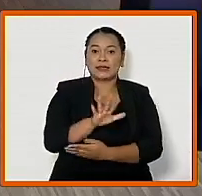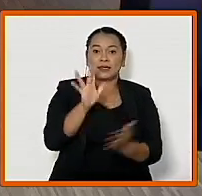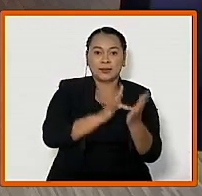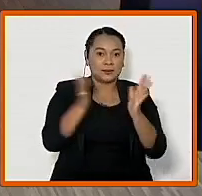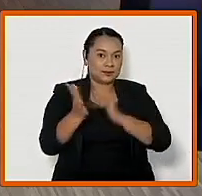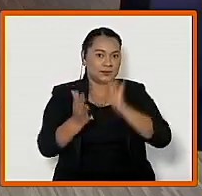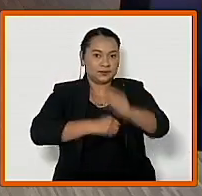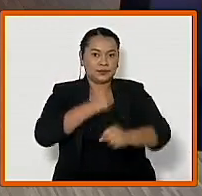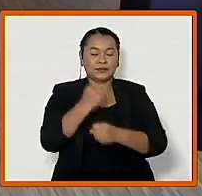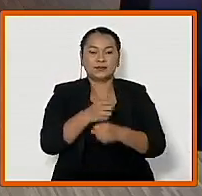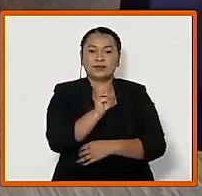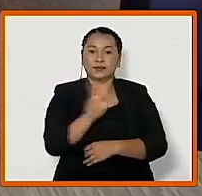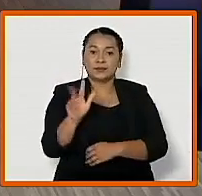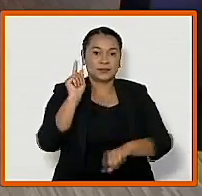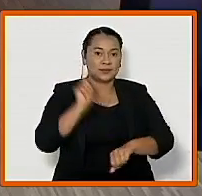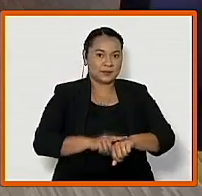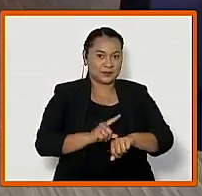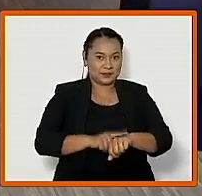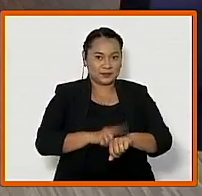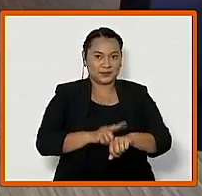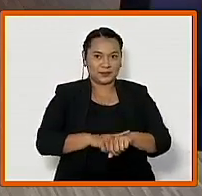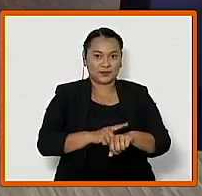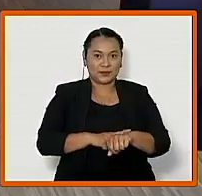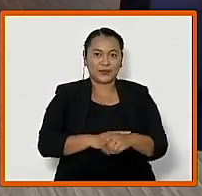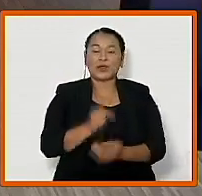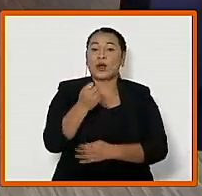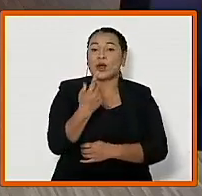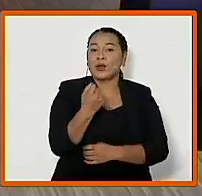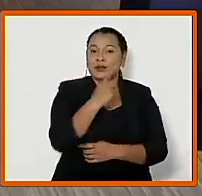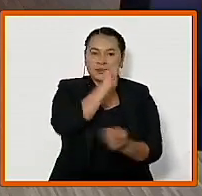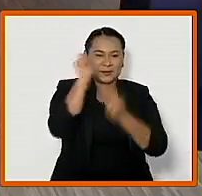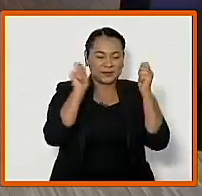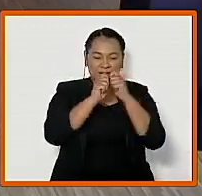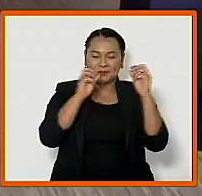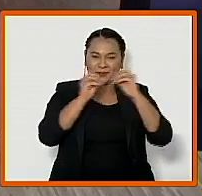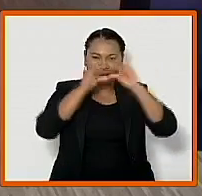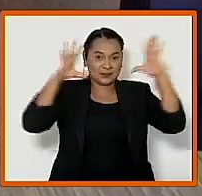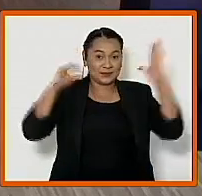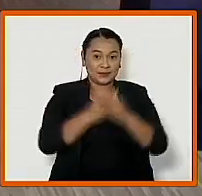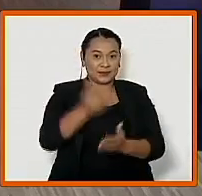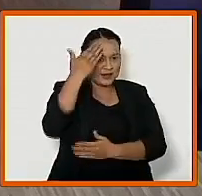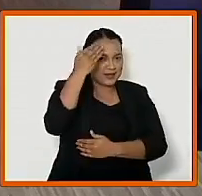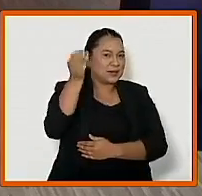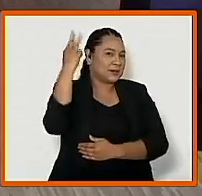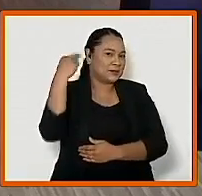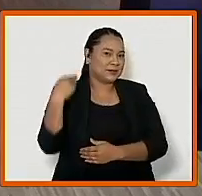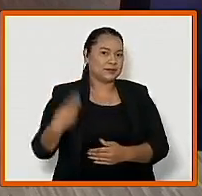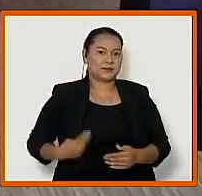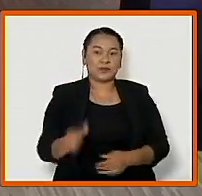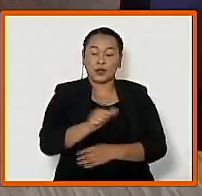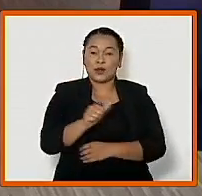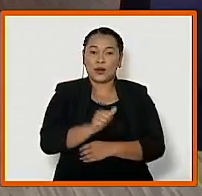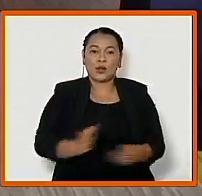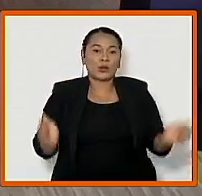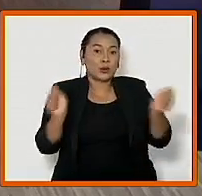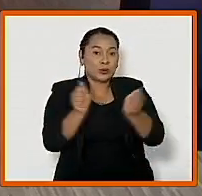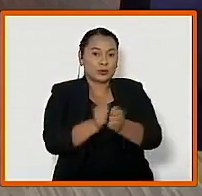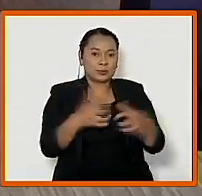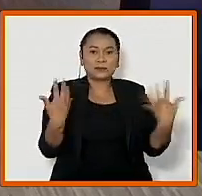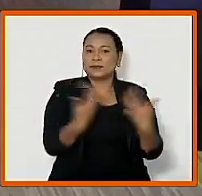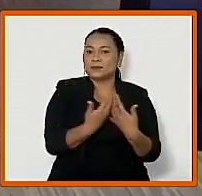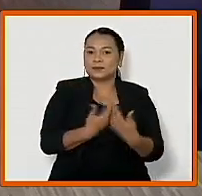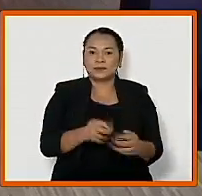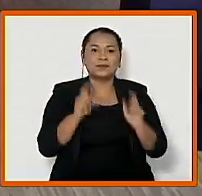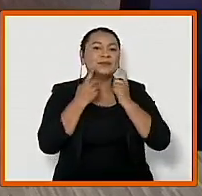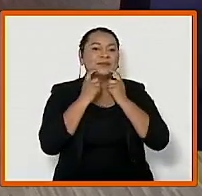2023. Cuando reloj está marcando en este momento las 11 en punto de la mañana, te saluda Madeline Escobar y me encuentro acompañada de Tatiana Varela. ¿Cómo